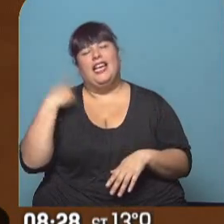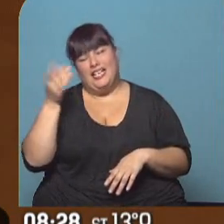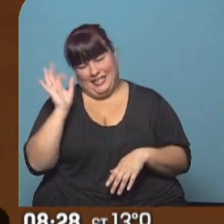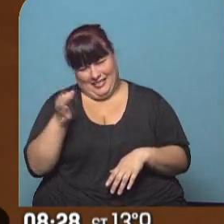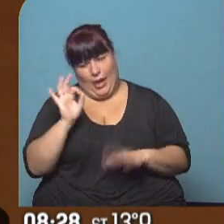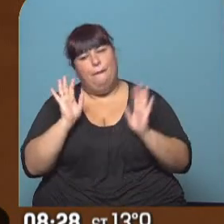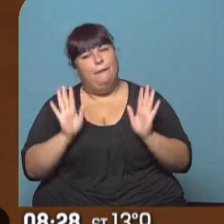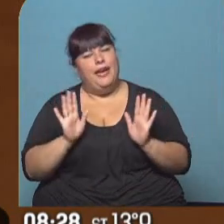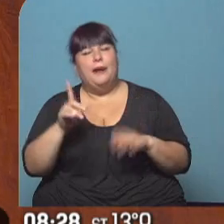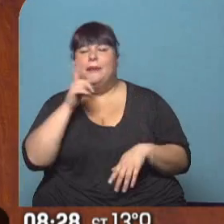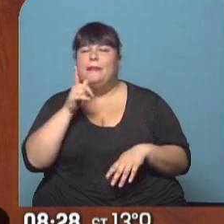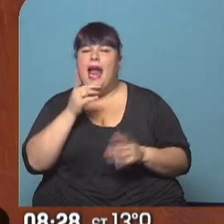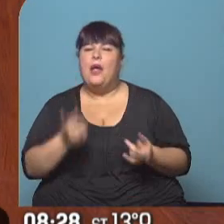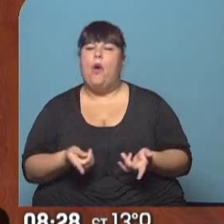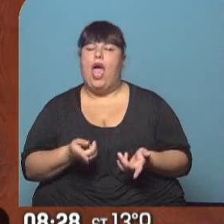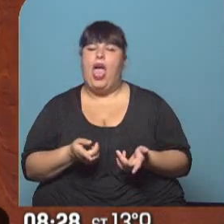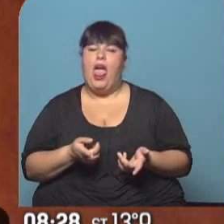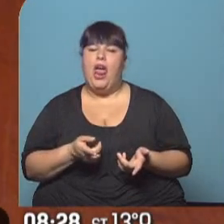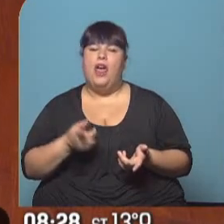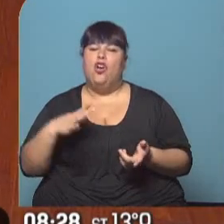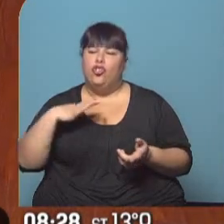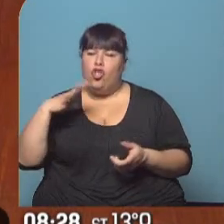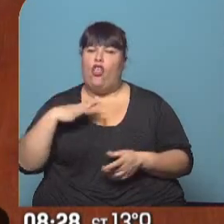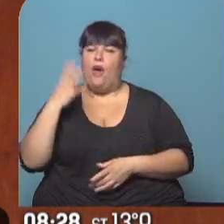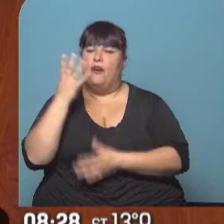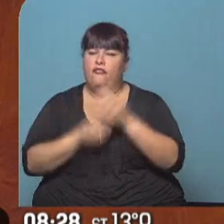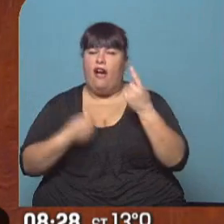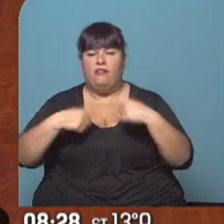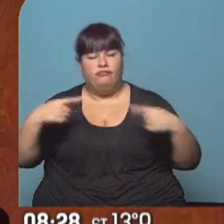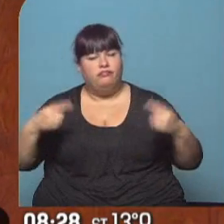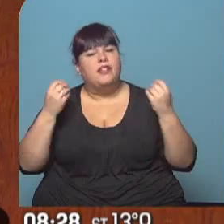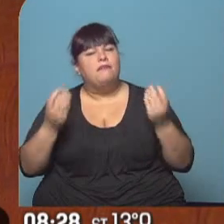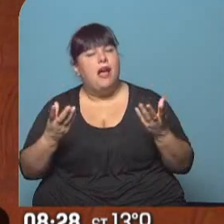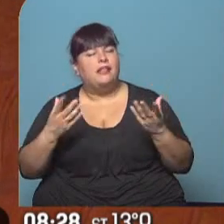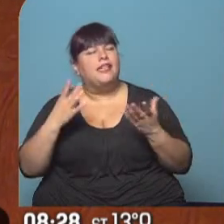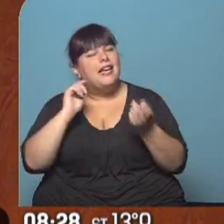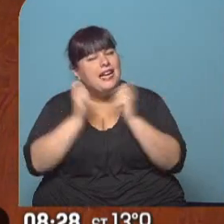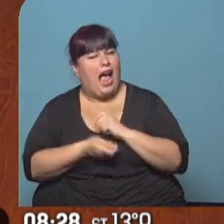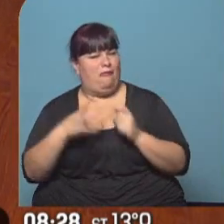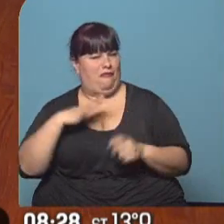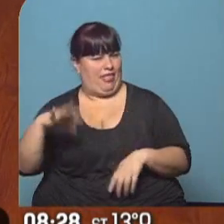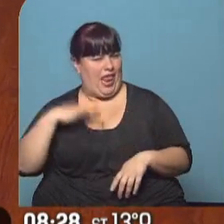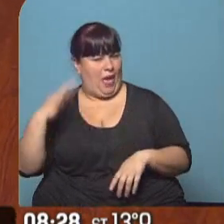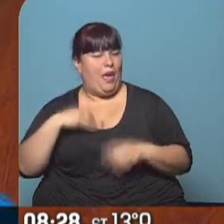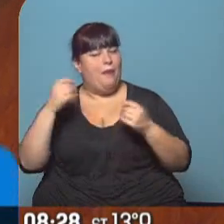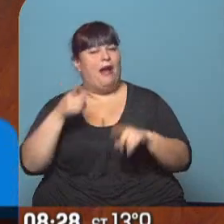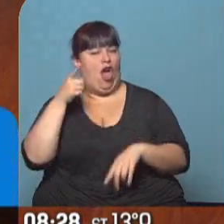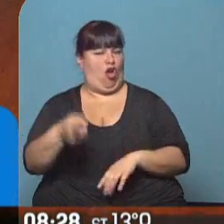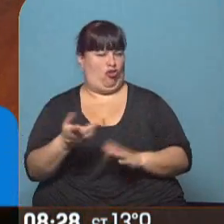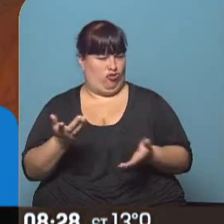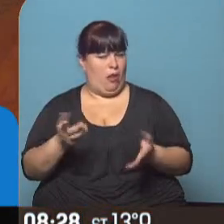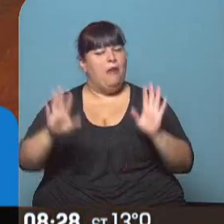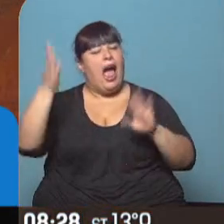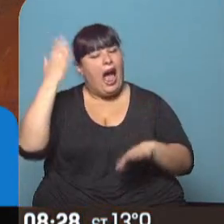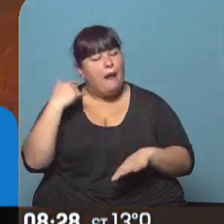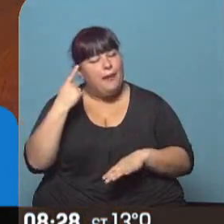sabemos, pero evidentemente siguen sucediendo distintos casos, que hay algo que cambiar en la vida para que esto no suceda. Pero